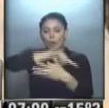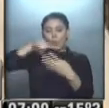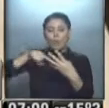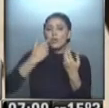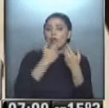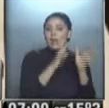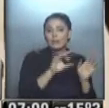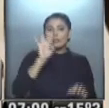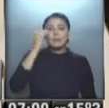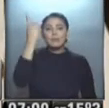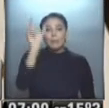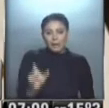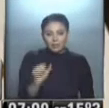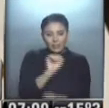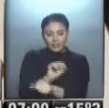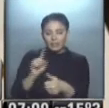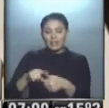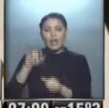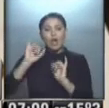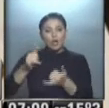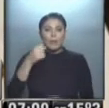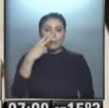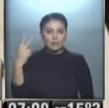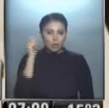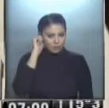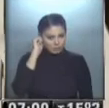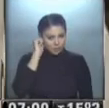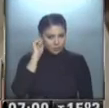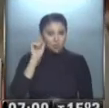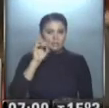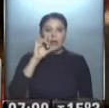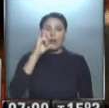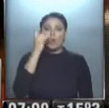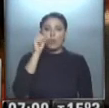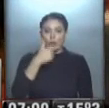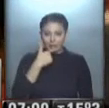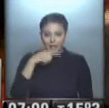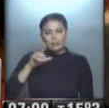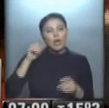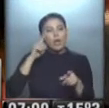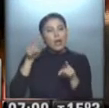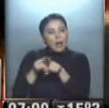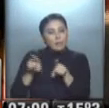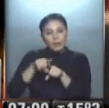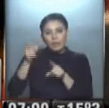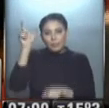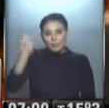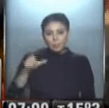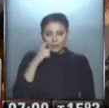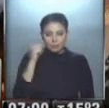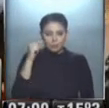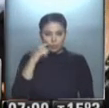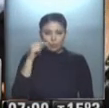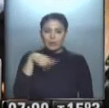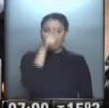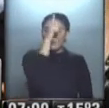único detenido es lucas un joven de 22 años hermano de manuel conocido como emma pimpi a quien fuentes policiales